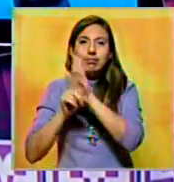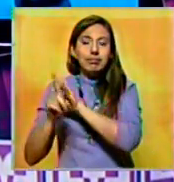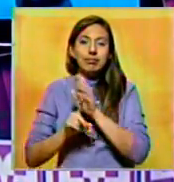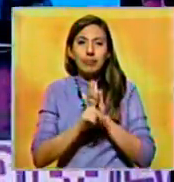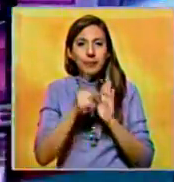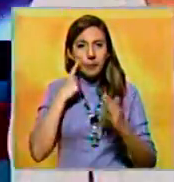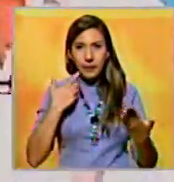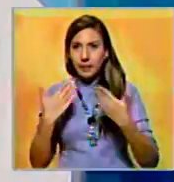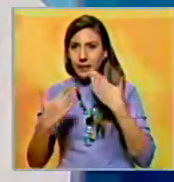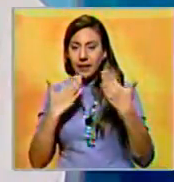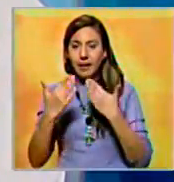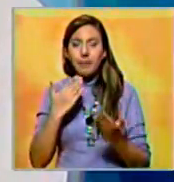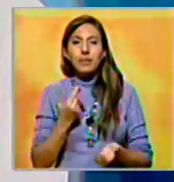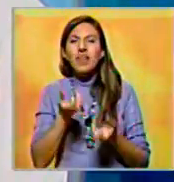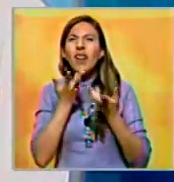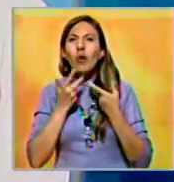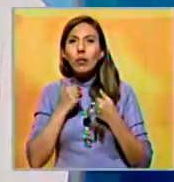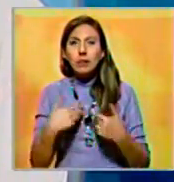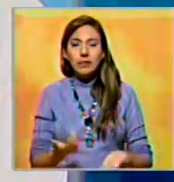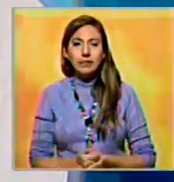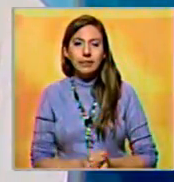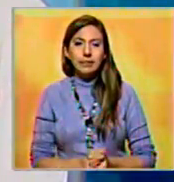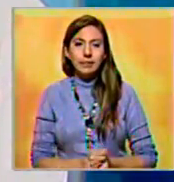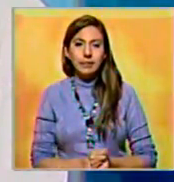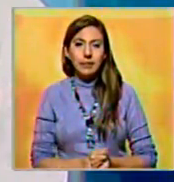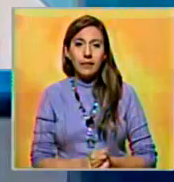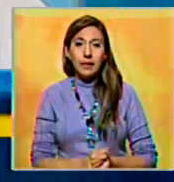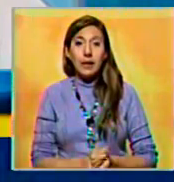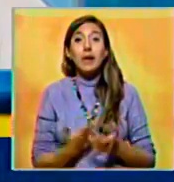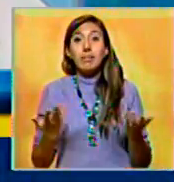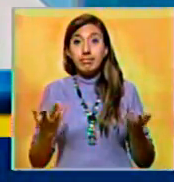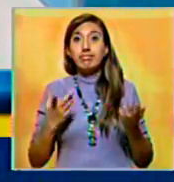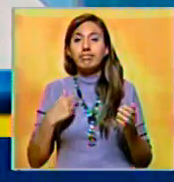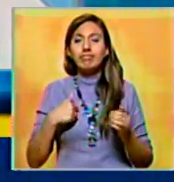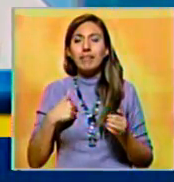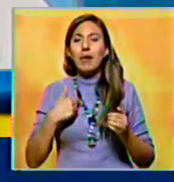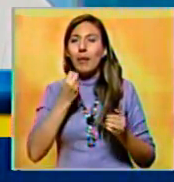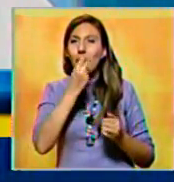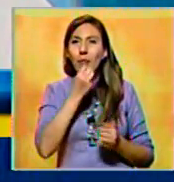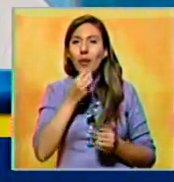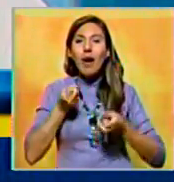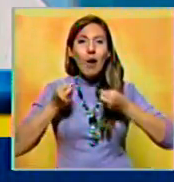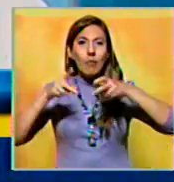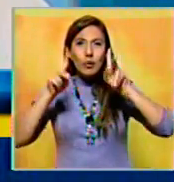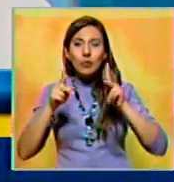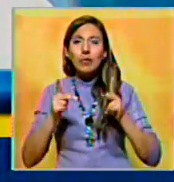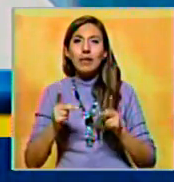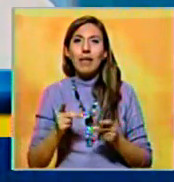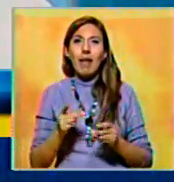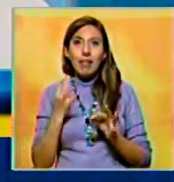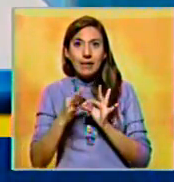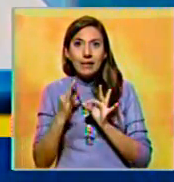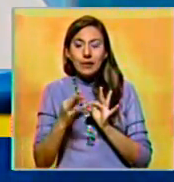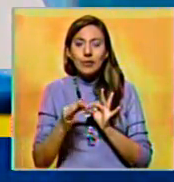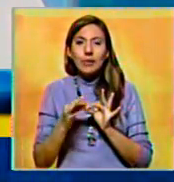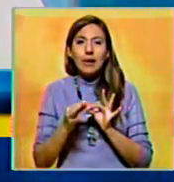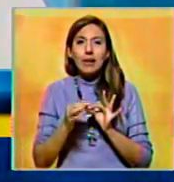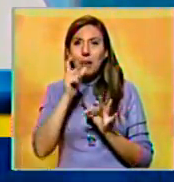qué nos contó. Afortunadamente, pues sigue lloviendo oportunidades que me da mi país, ¿no? Mi